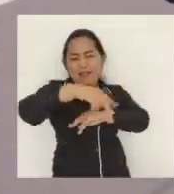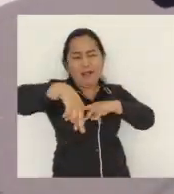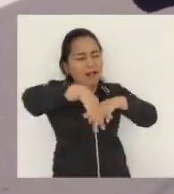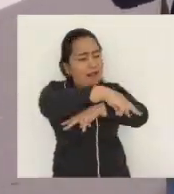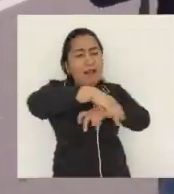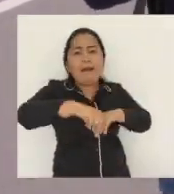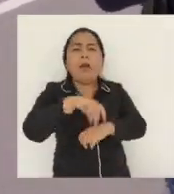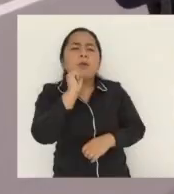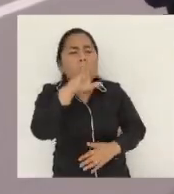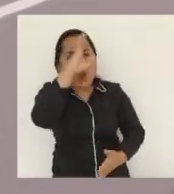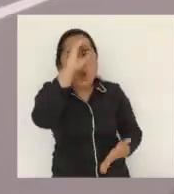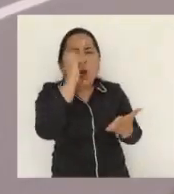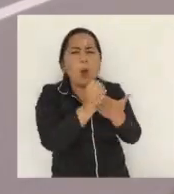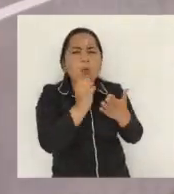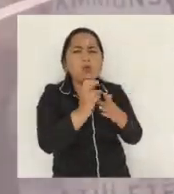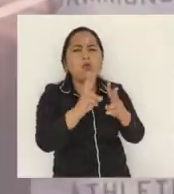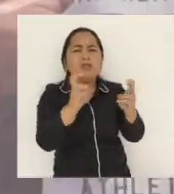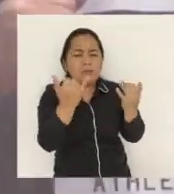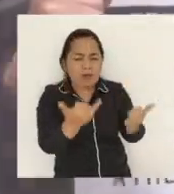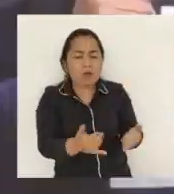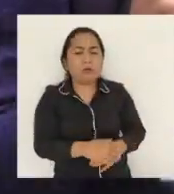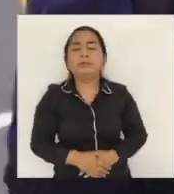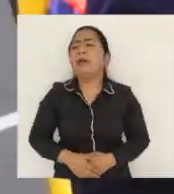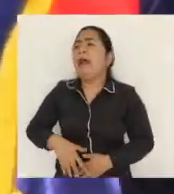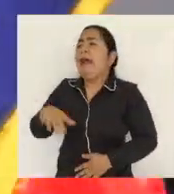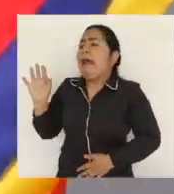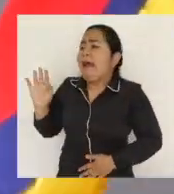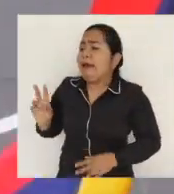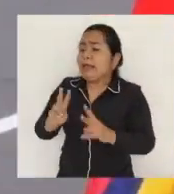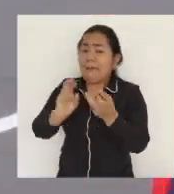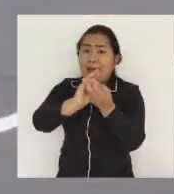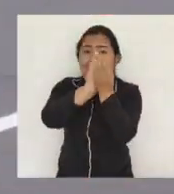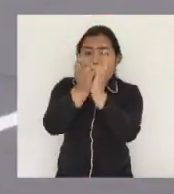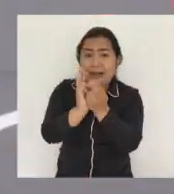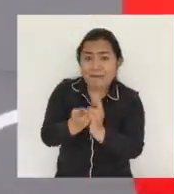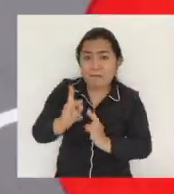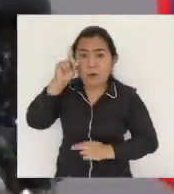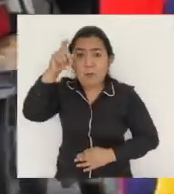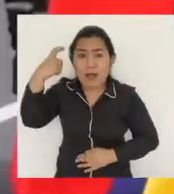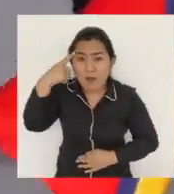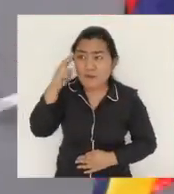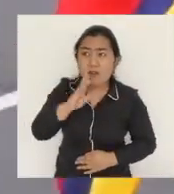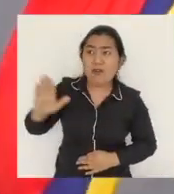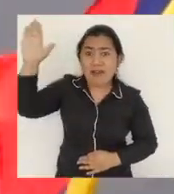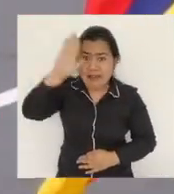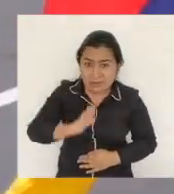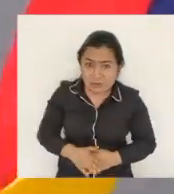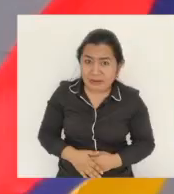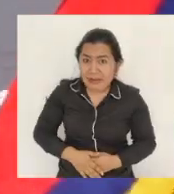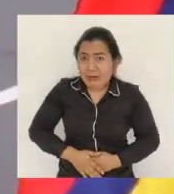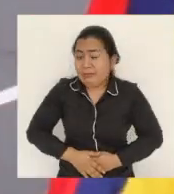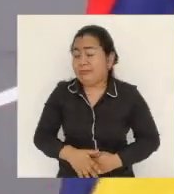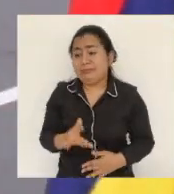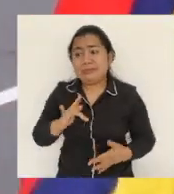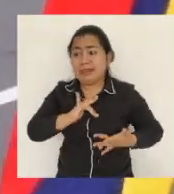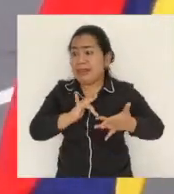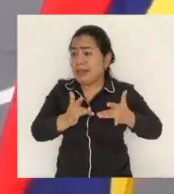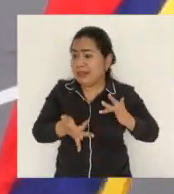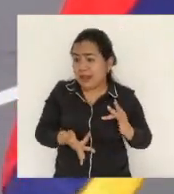calle. ¿Cuál es su opinión sobre el tema del día? Pues con las reformas que ha hecho el gobierno nacional, con poco